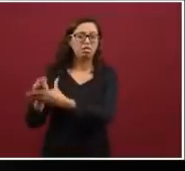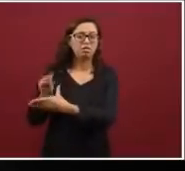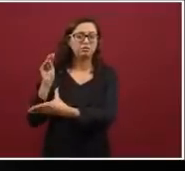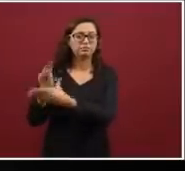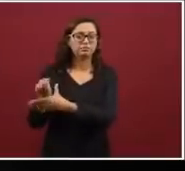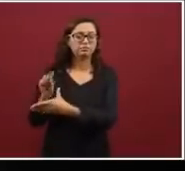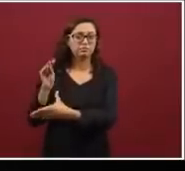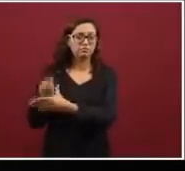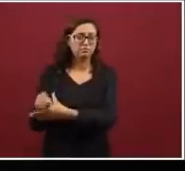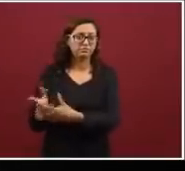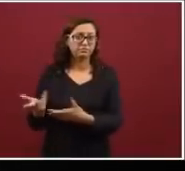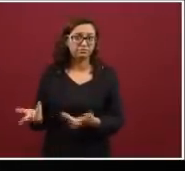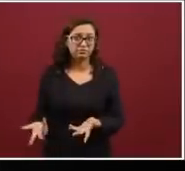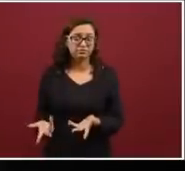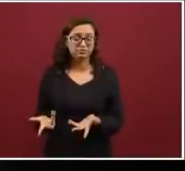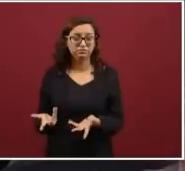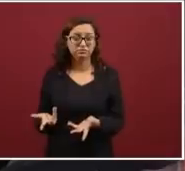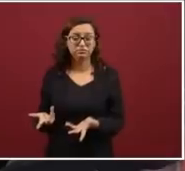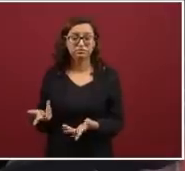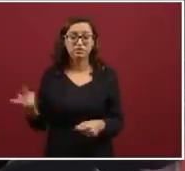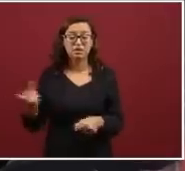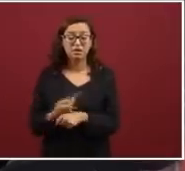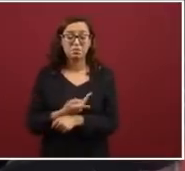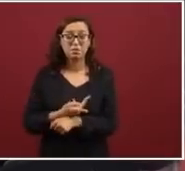al grado de que